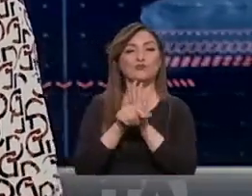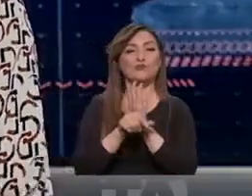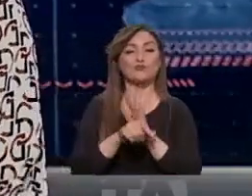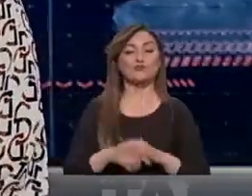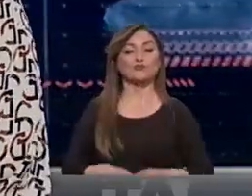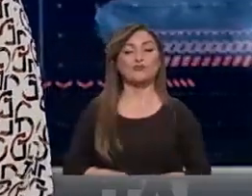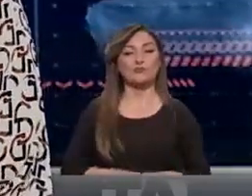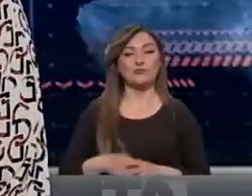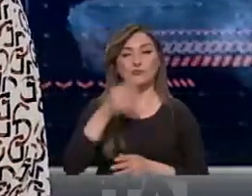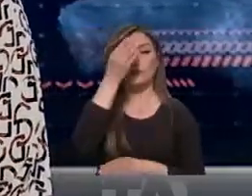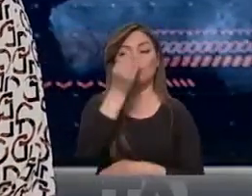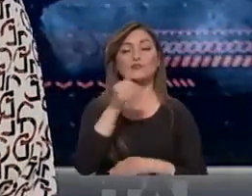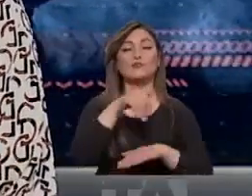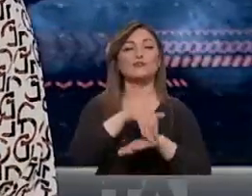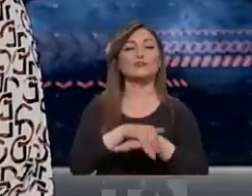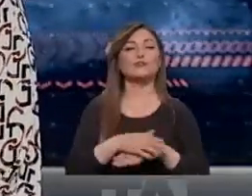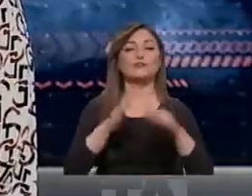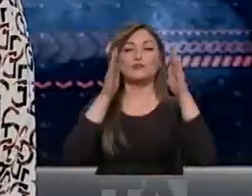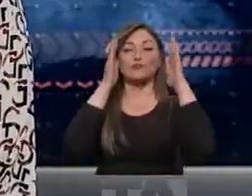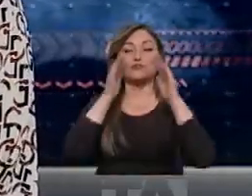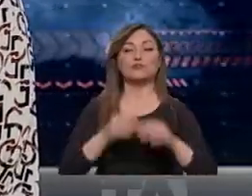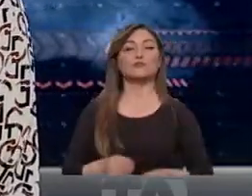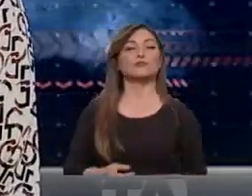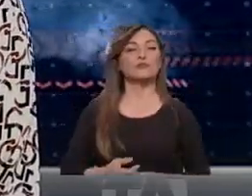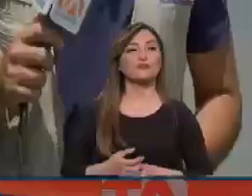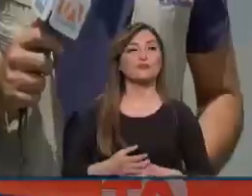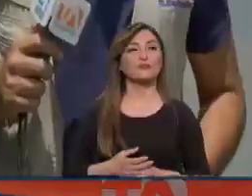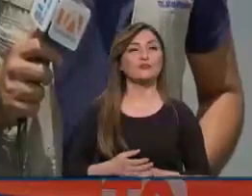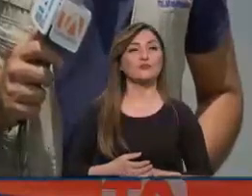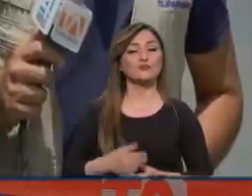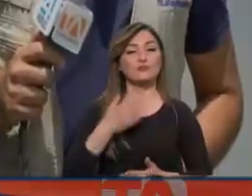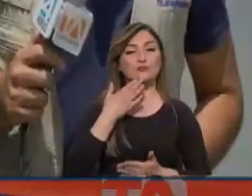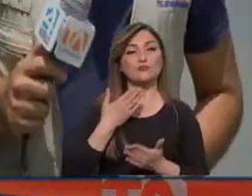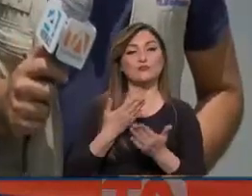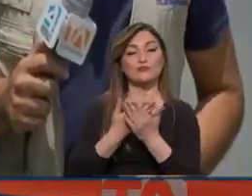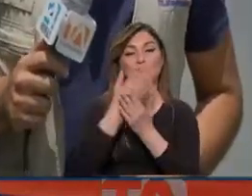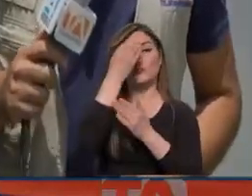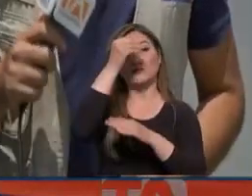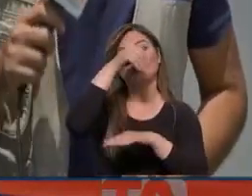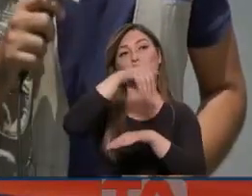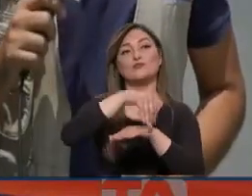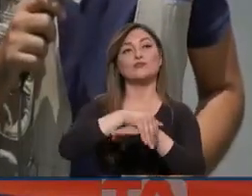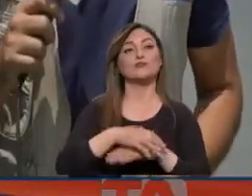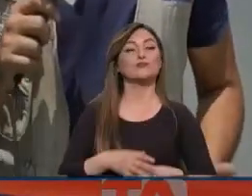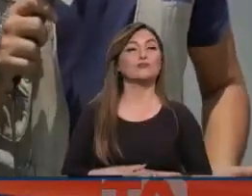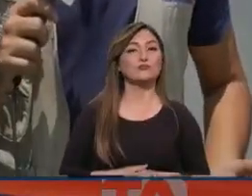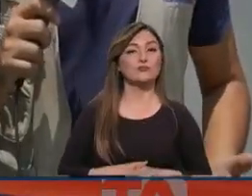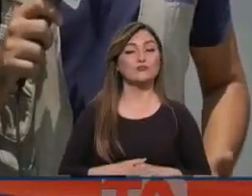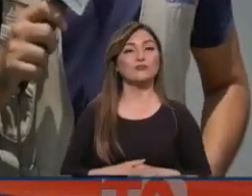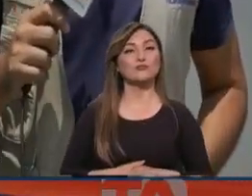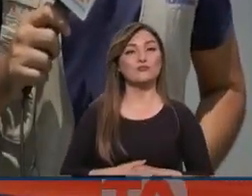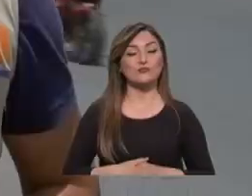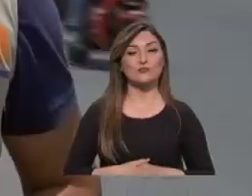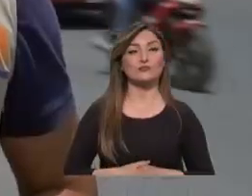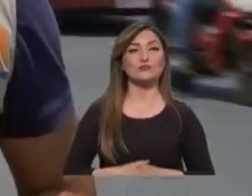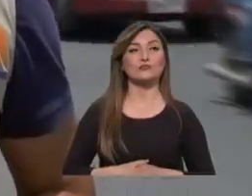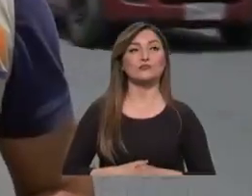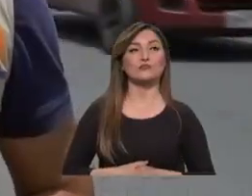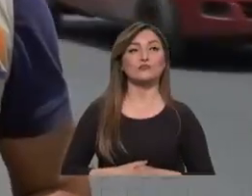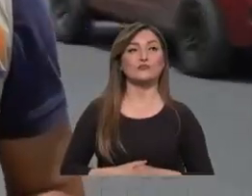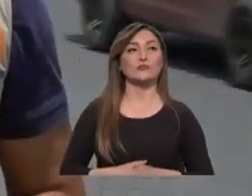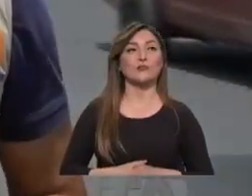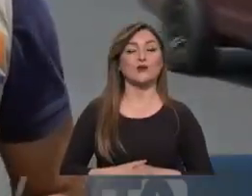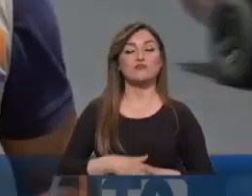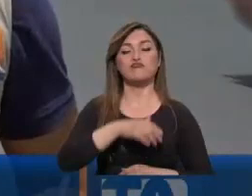Ríos. Martín, muy buenas tardes, te escuchamos. Adelante, por favor. Muchas gracias, buenas tardes. Los índices delictivos se incrementaron